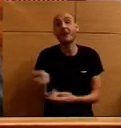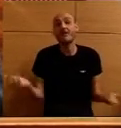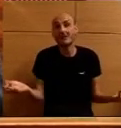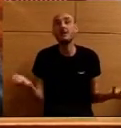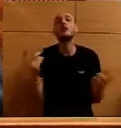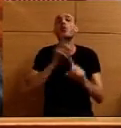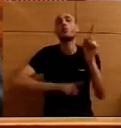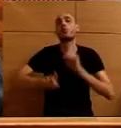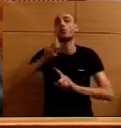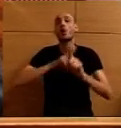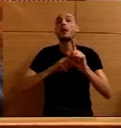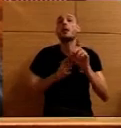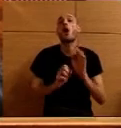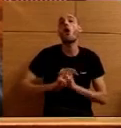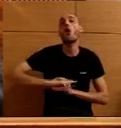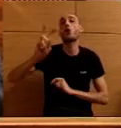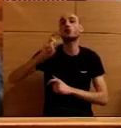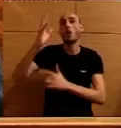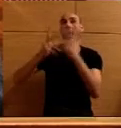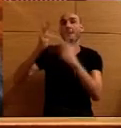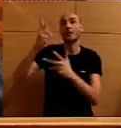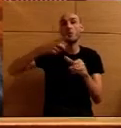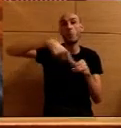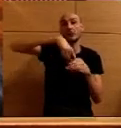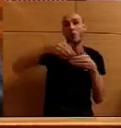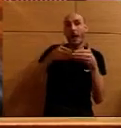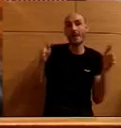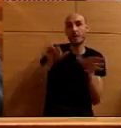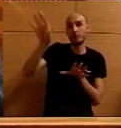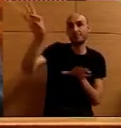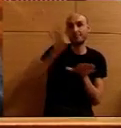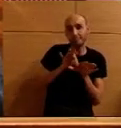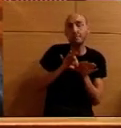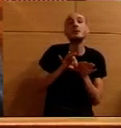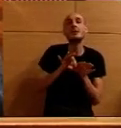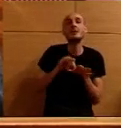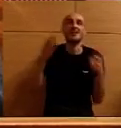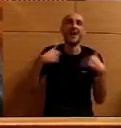cuando abrimos los puestos a otras administraciones y por qué lo hacemos, lo hemos explicado muchas veces.